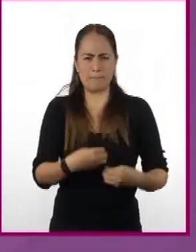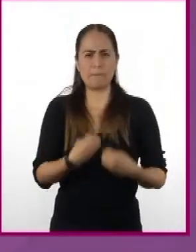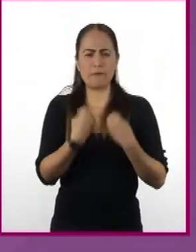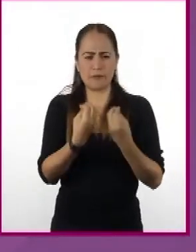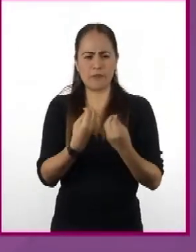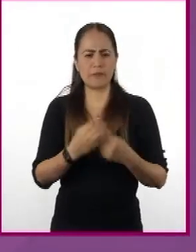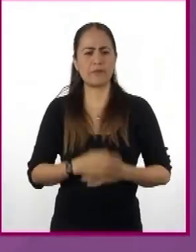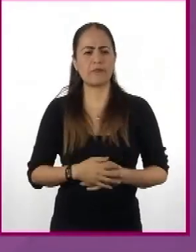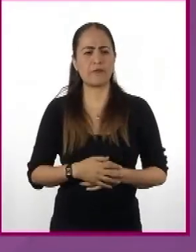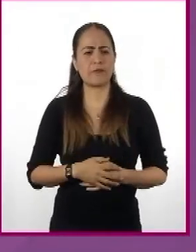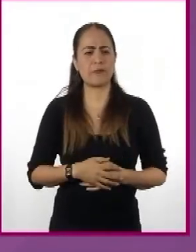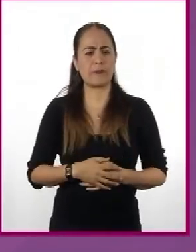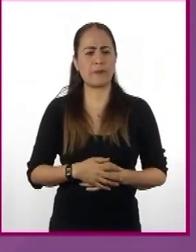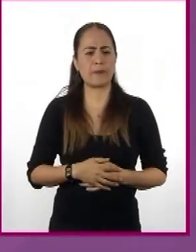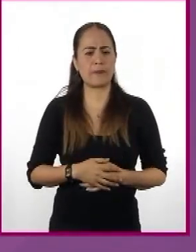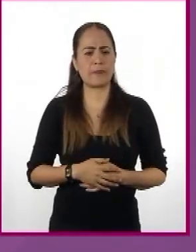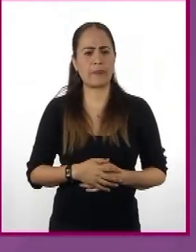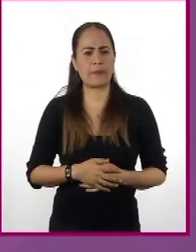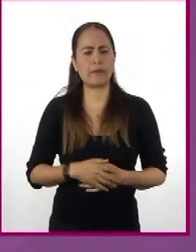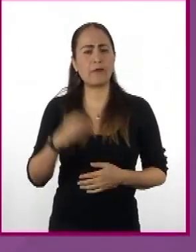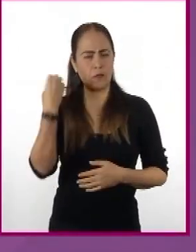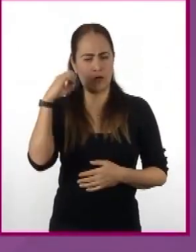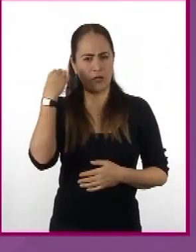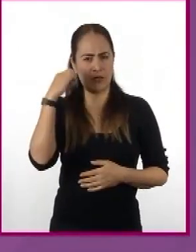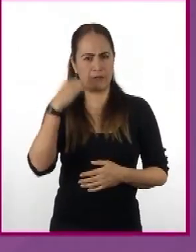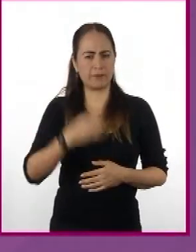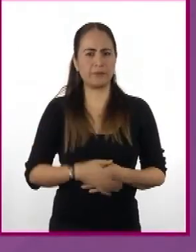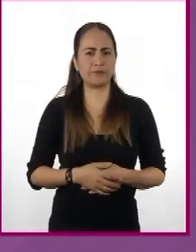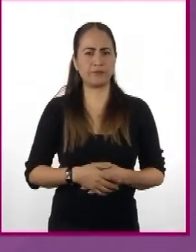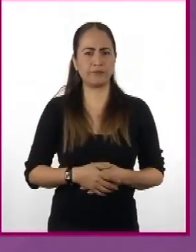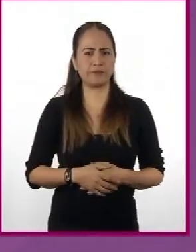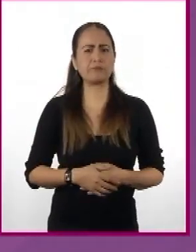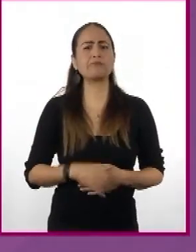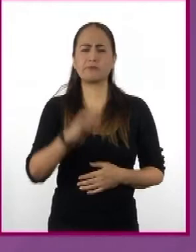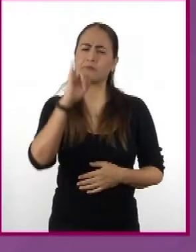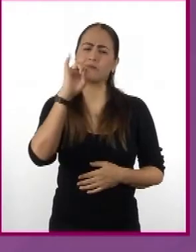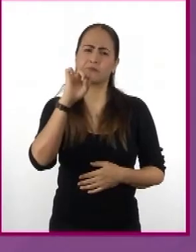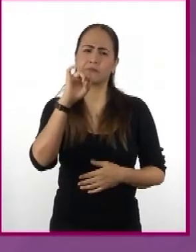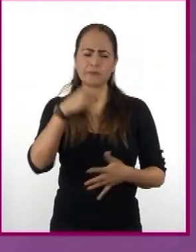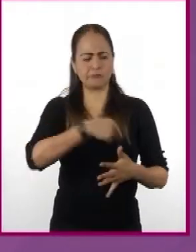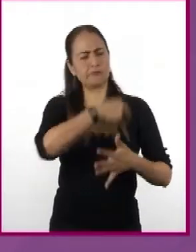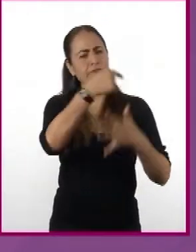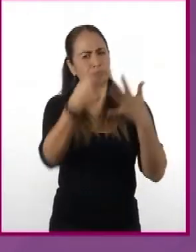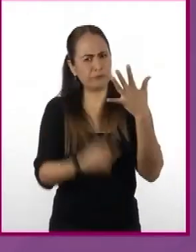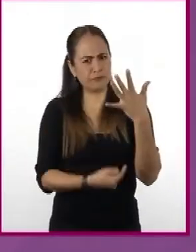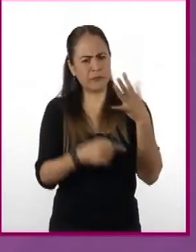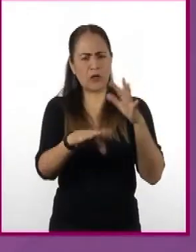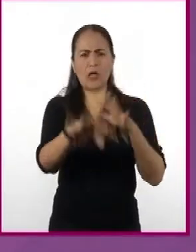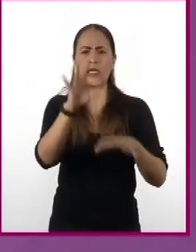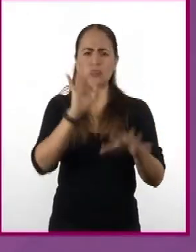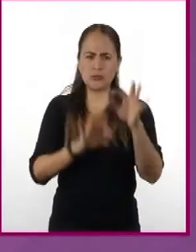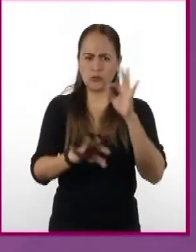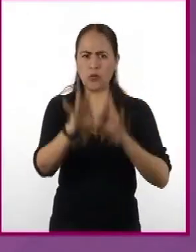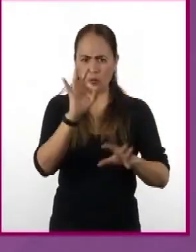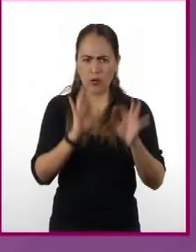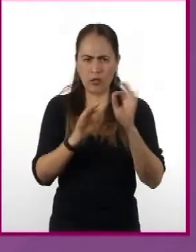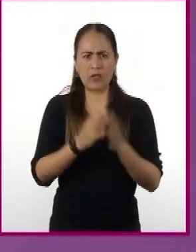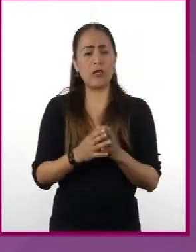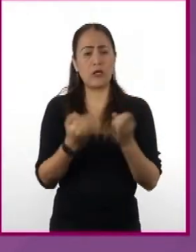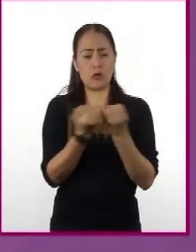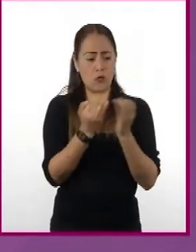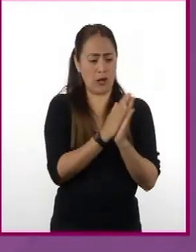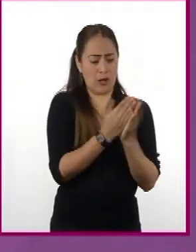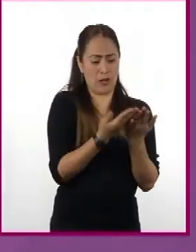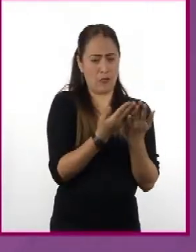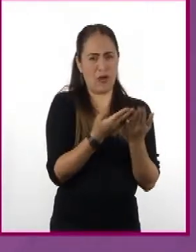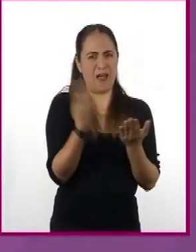o zapoteca de Oaxaca. Entonces, esa es una selección. El último libro que hice, que se